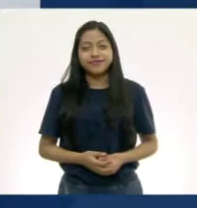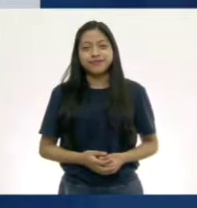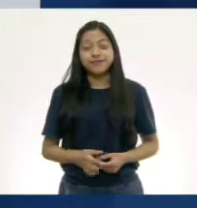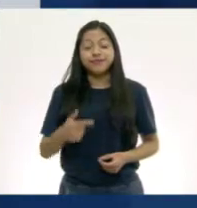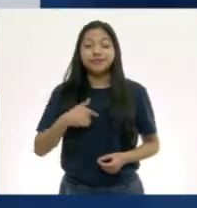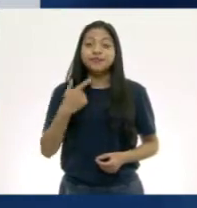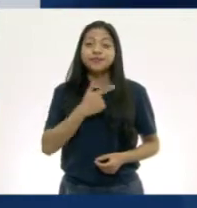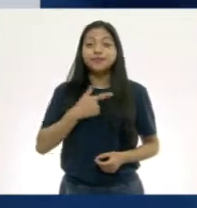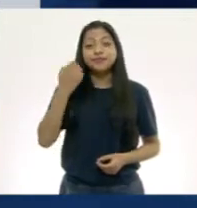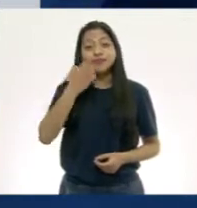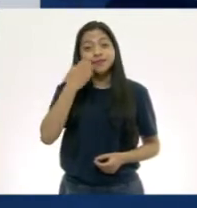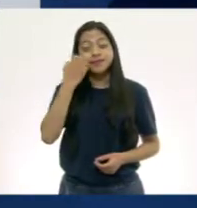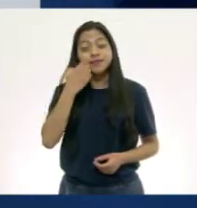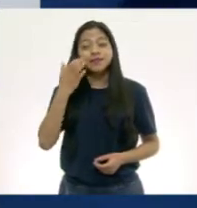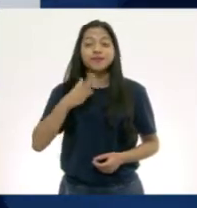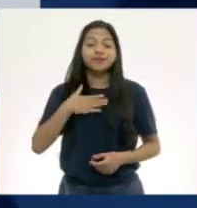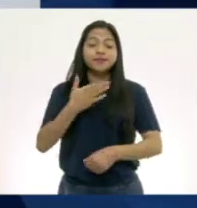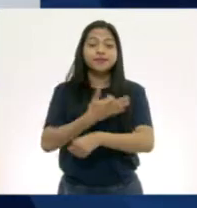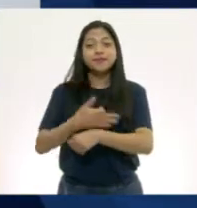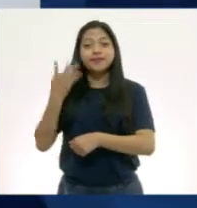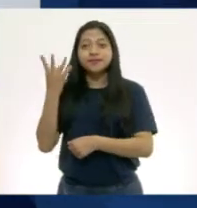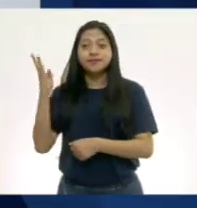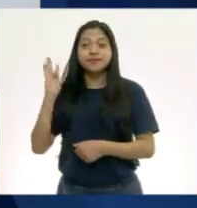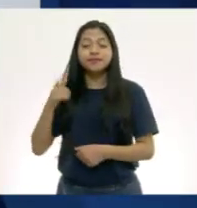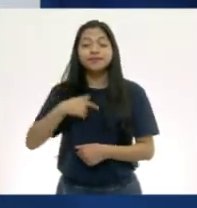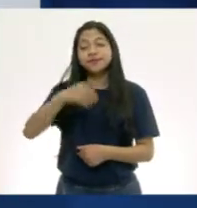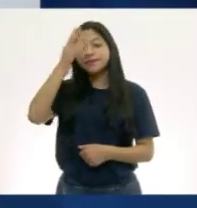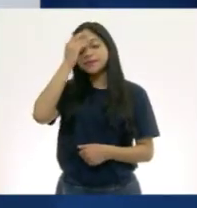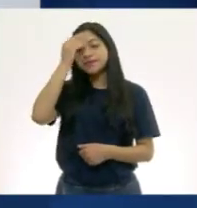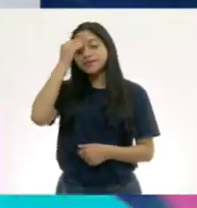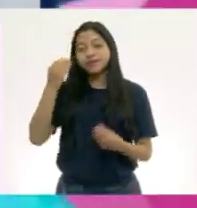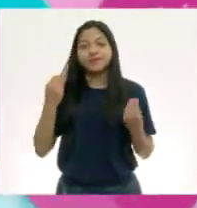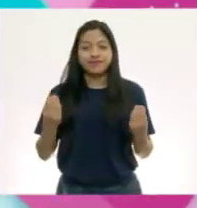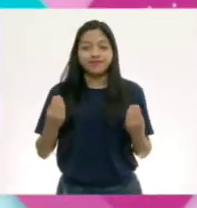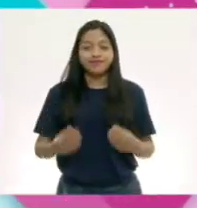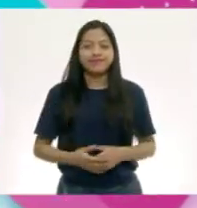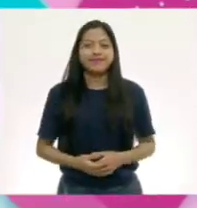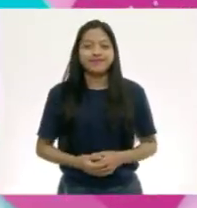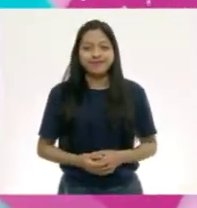la escuela y mi familia. Aprendo mucho.